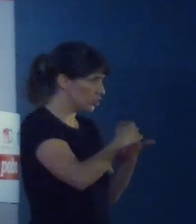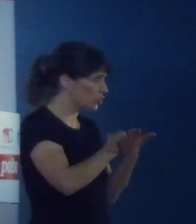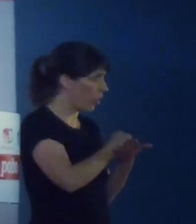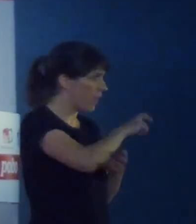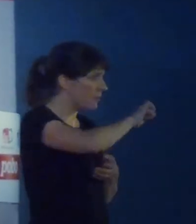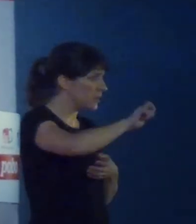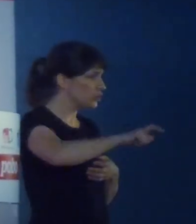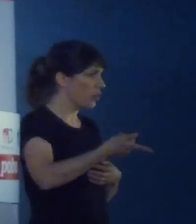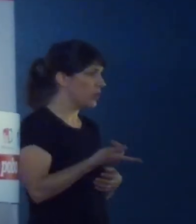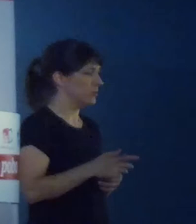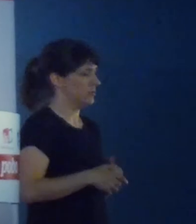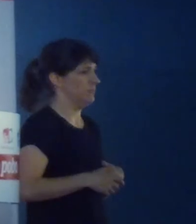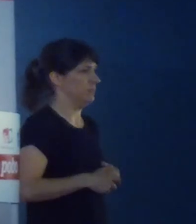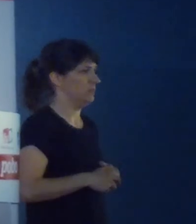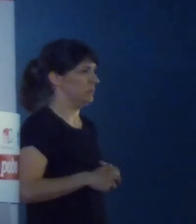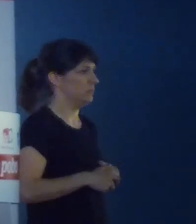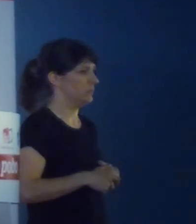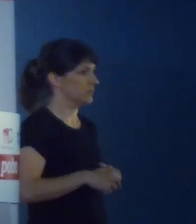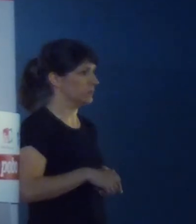vendida